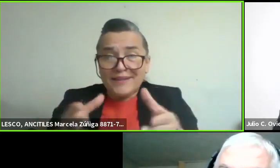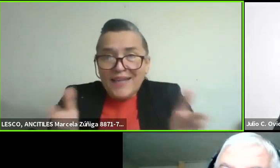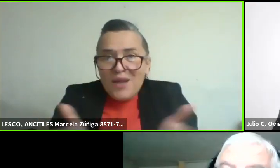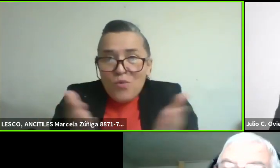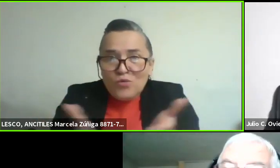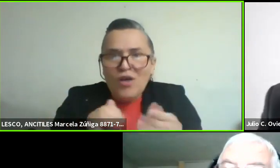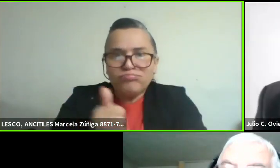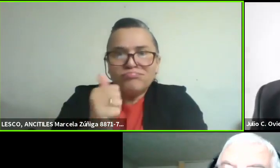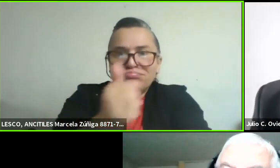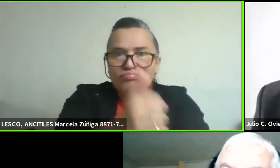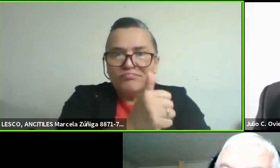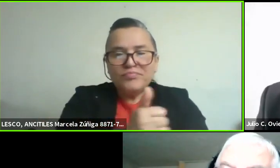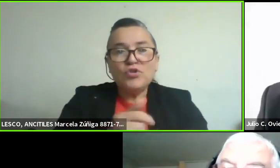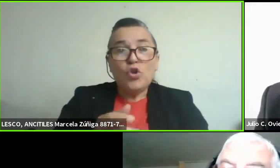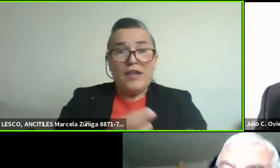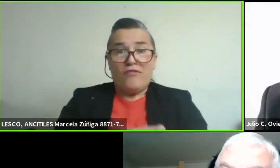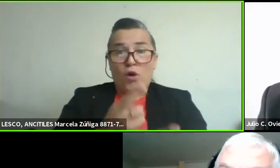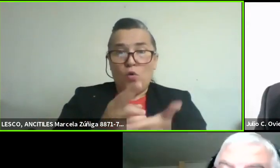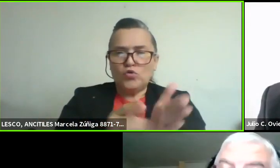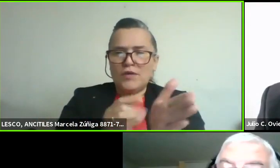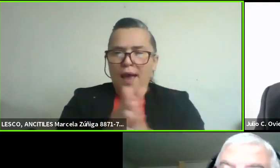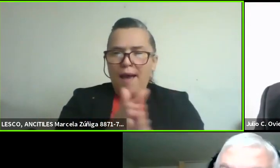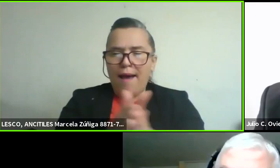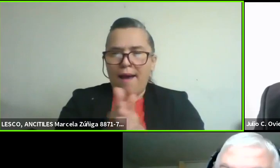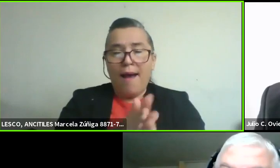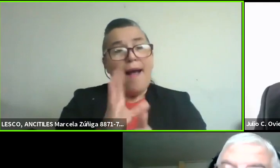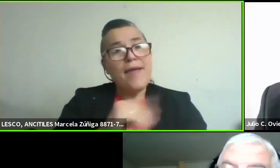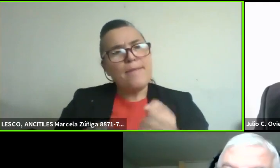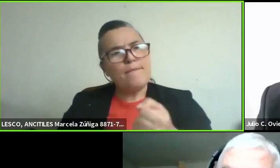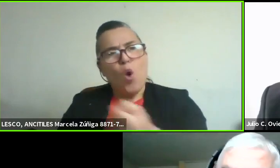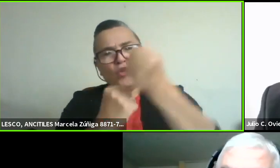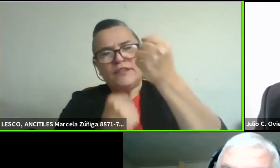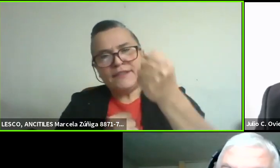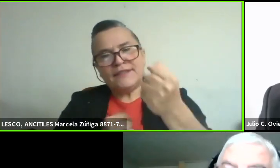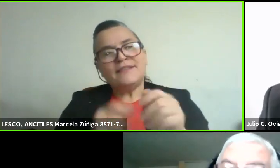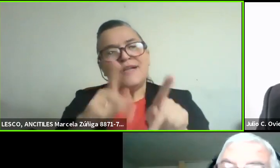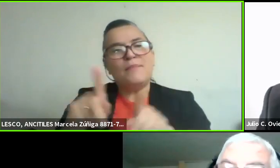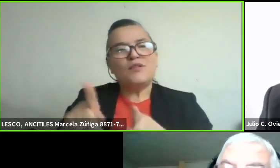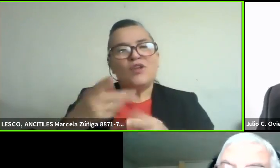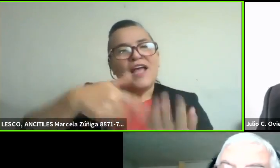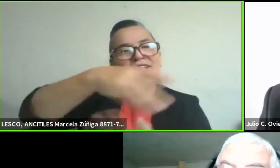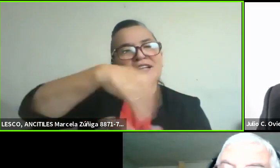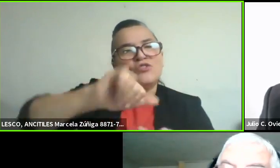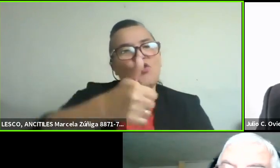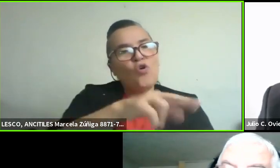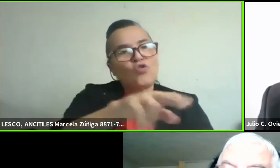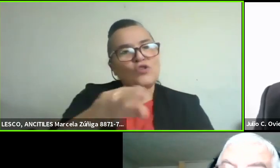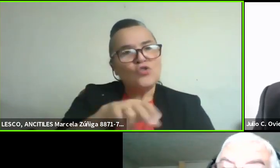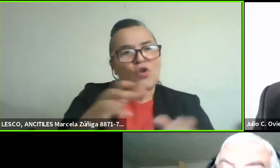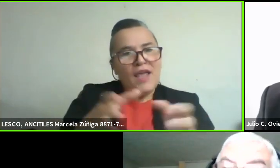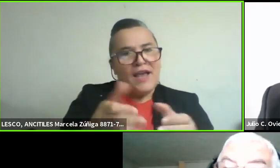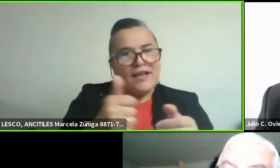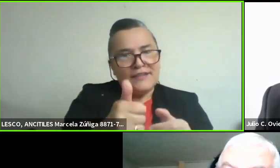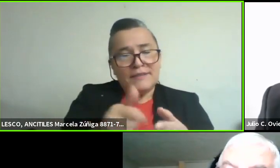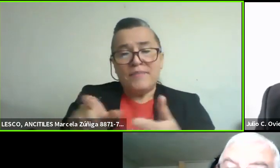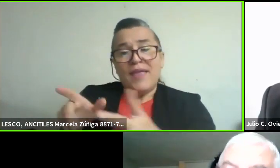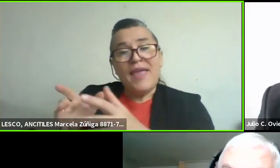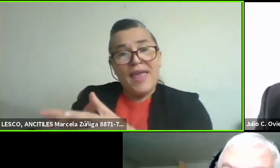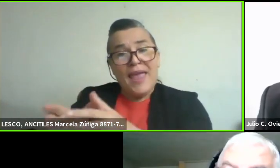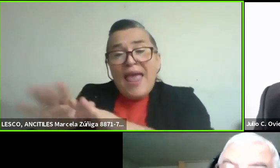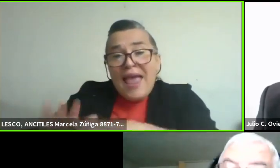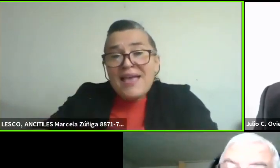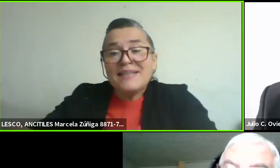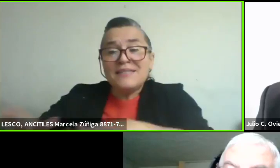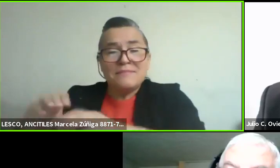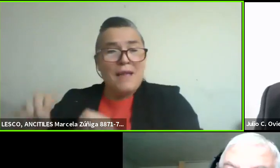aprovechen más los recursos o sea donde haya potenciamiento de las personas por su interacción con otros colegas y dejar espacios